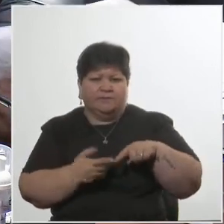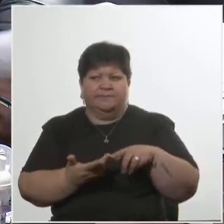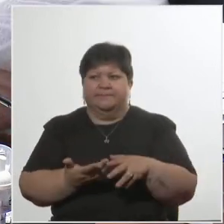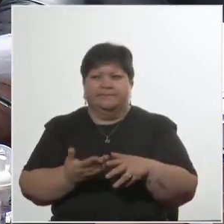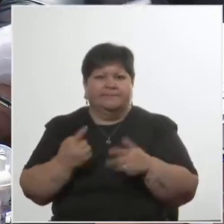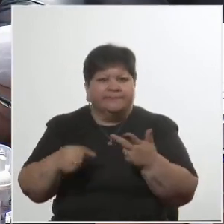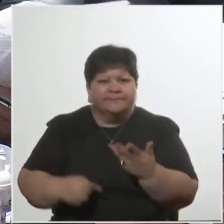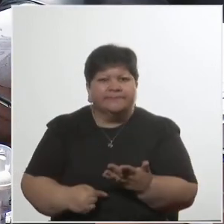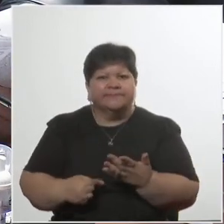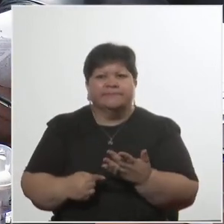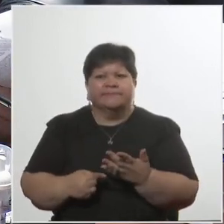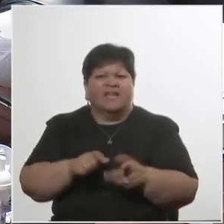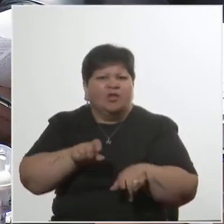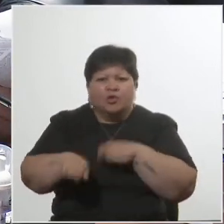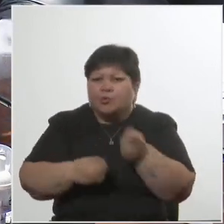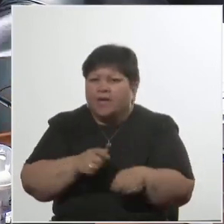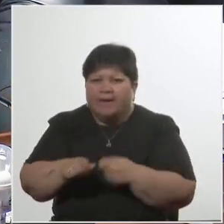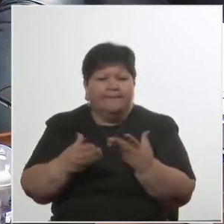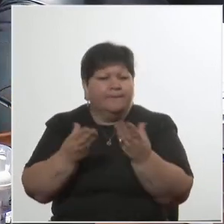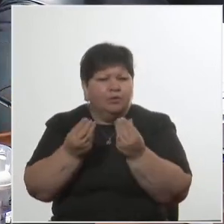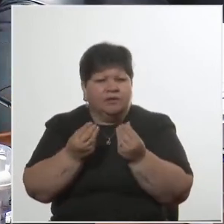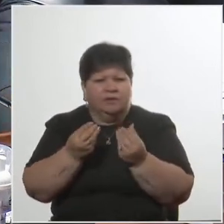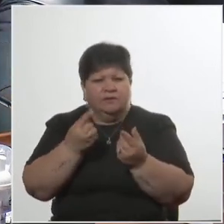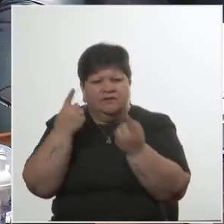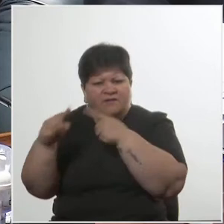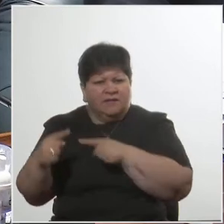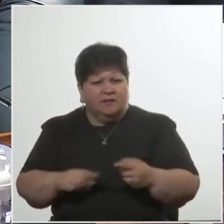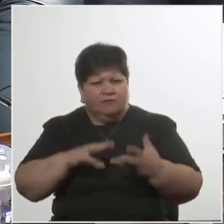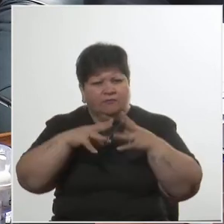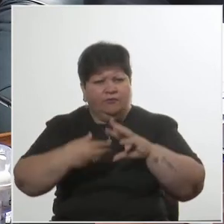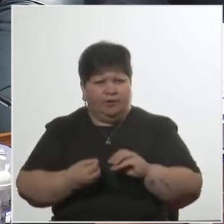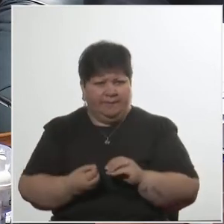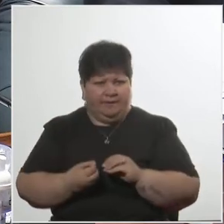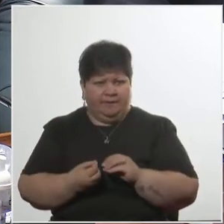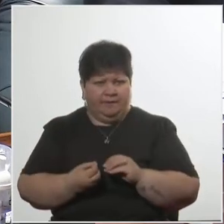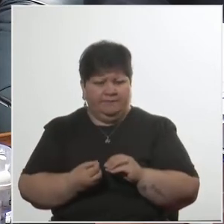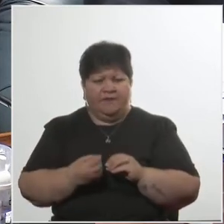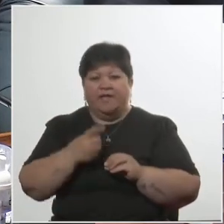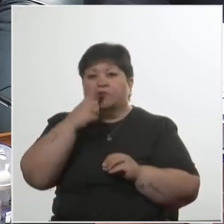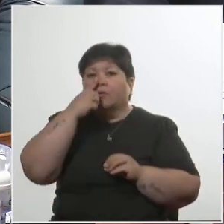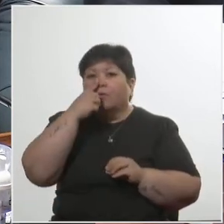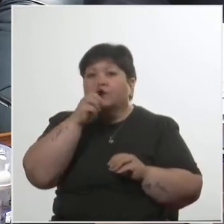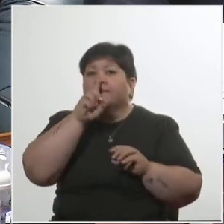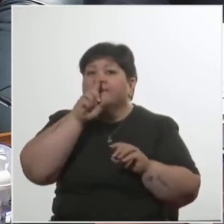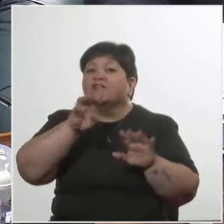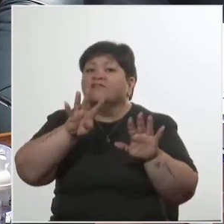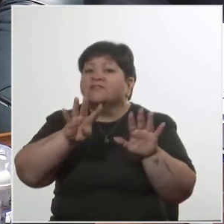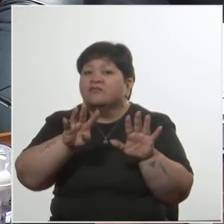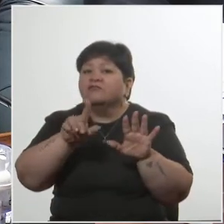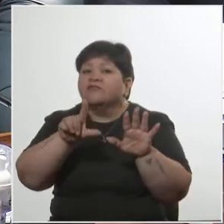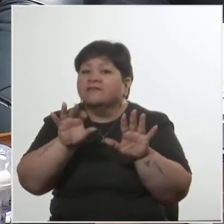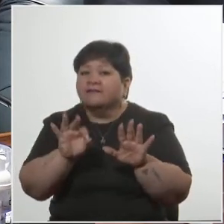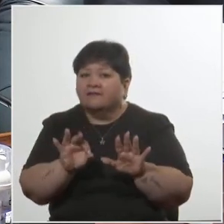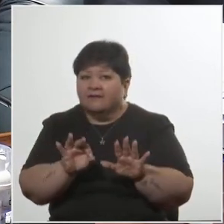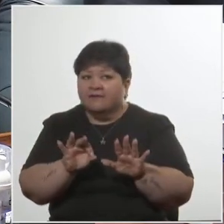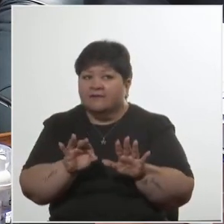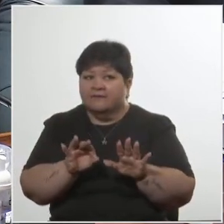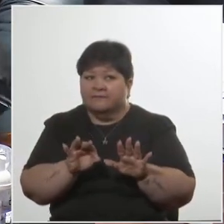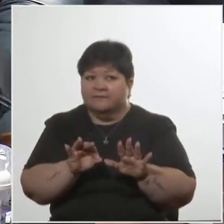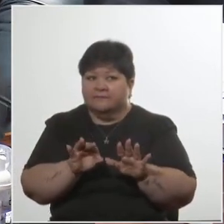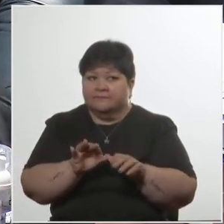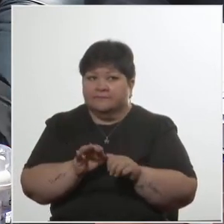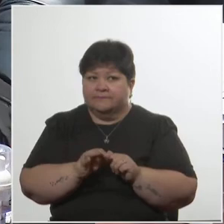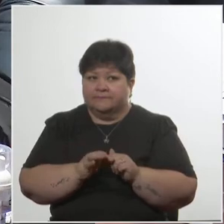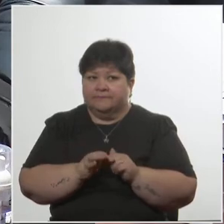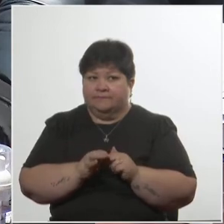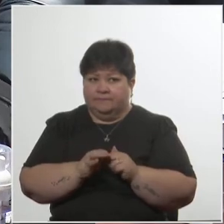hace suyo el senado de la república estoy hablando de junio del 70 era una consulta del año